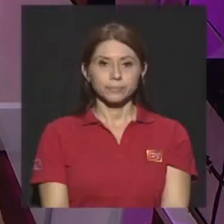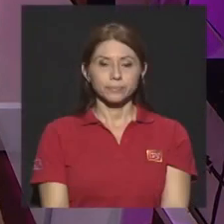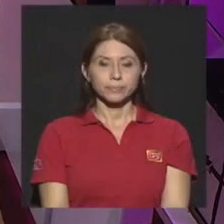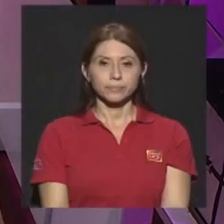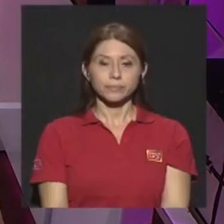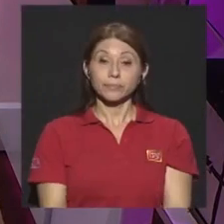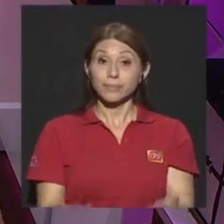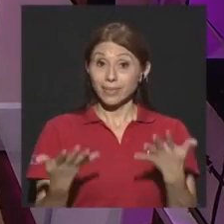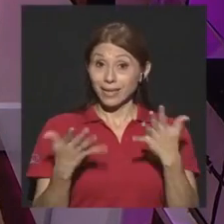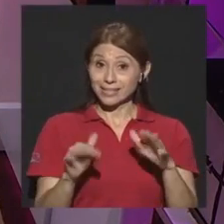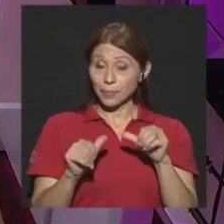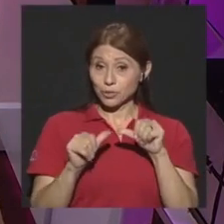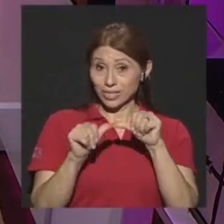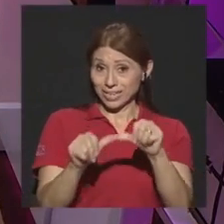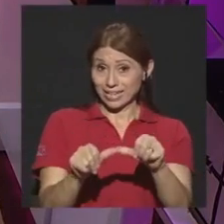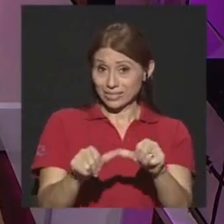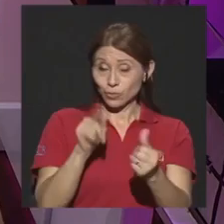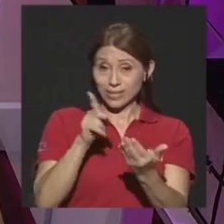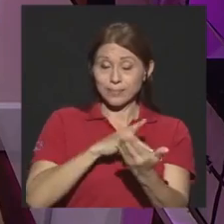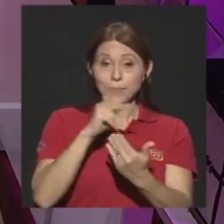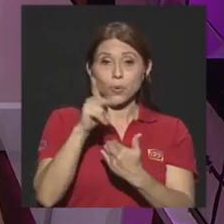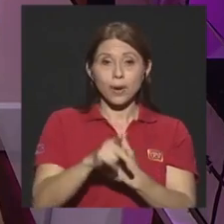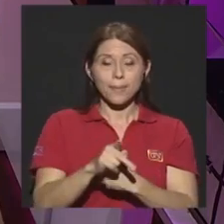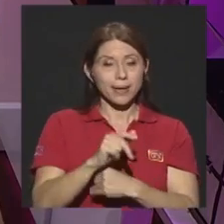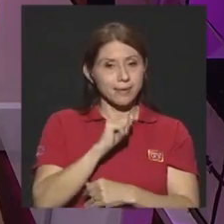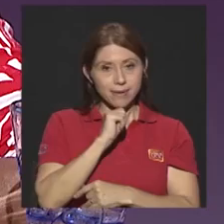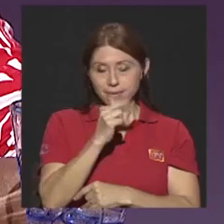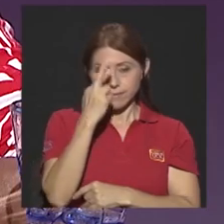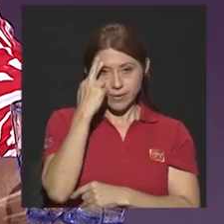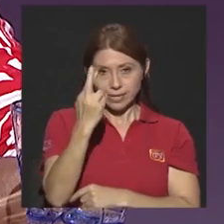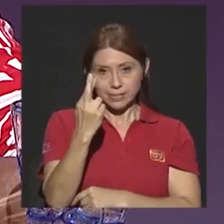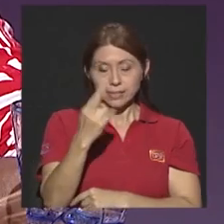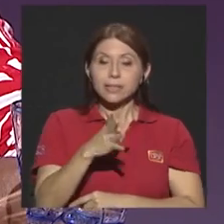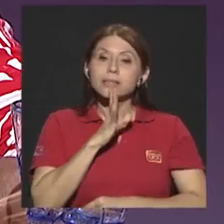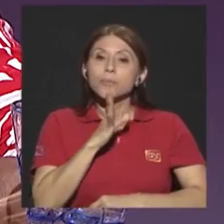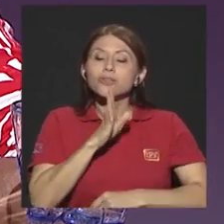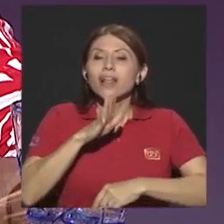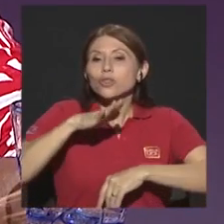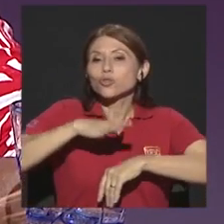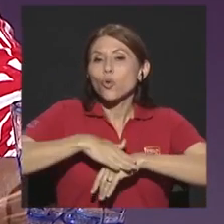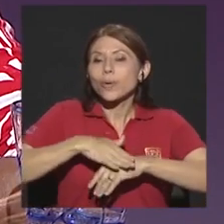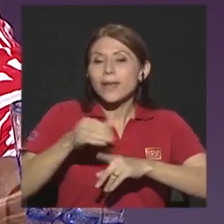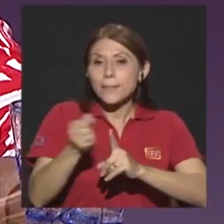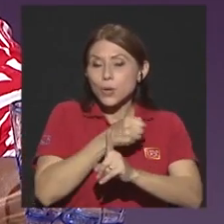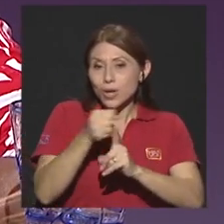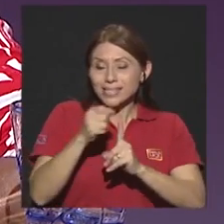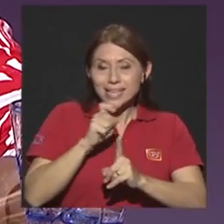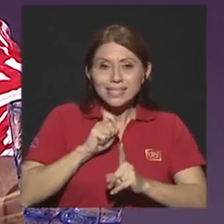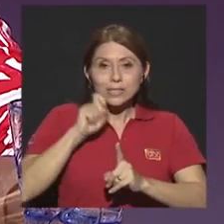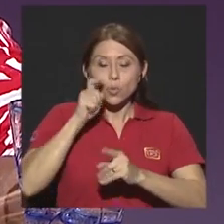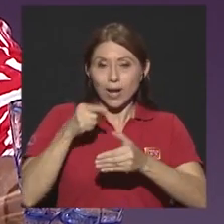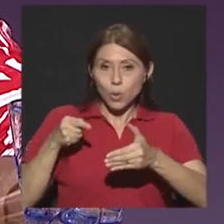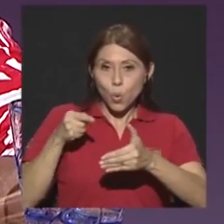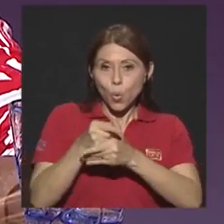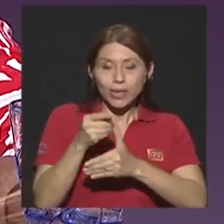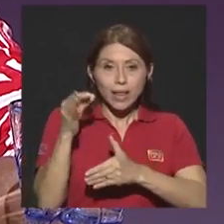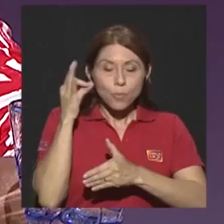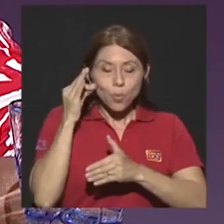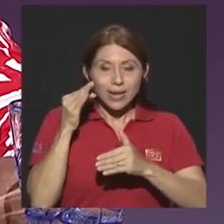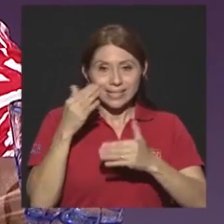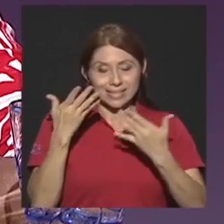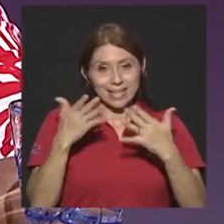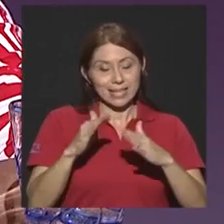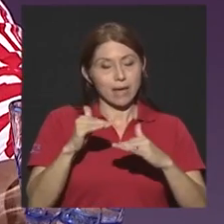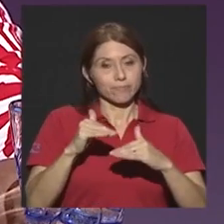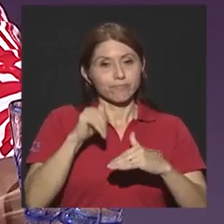Estamos de regreso en Irreverencias y estamos hablando sobre la violencia sexual contra las mujeres mayores de edad o